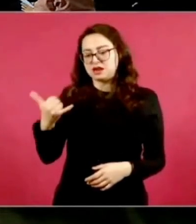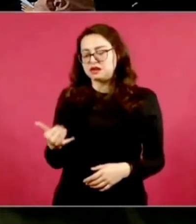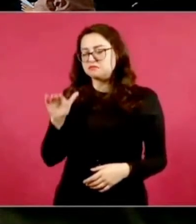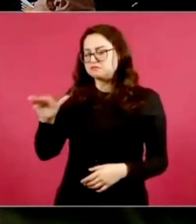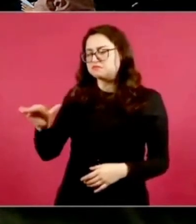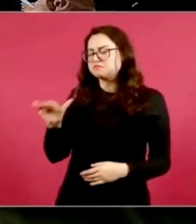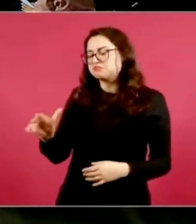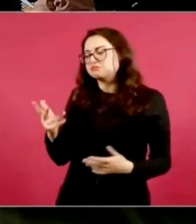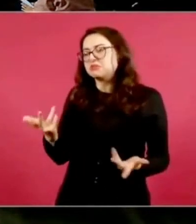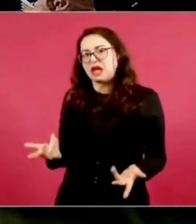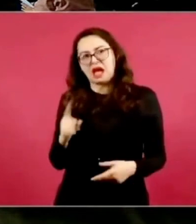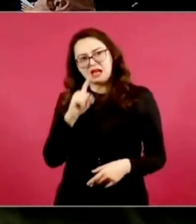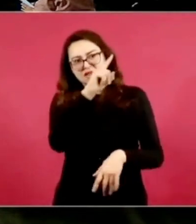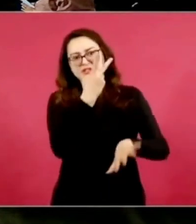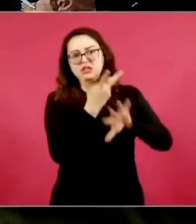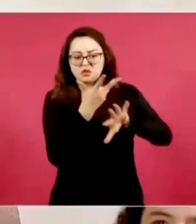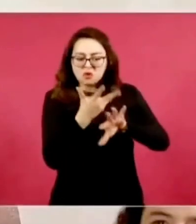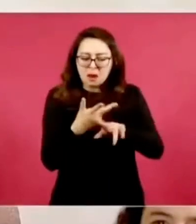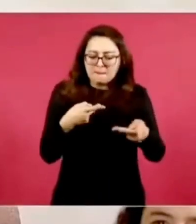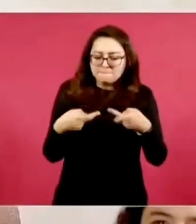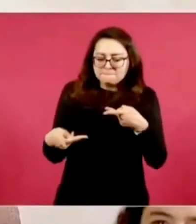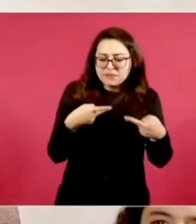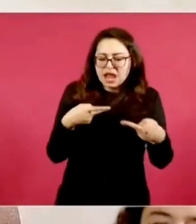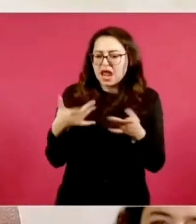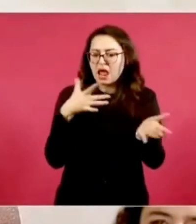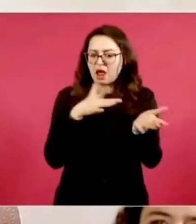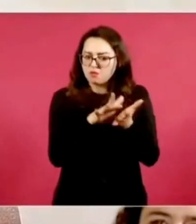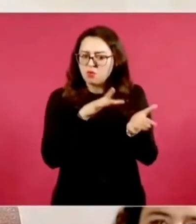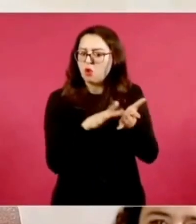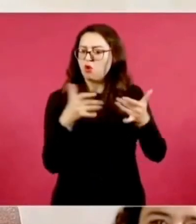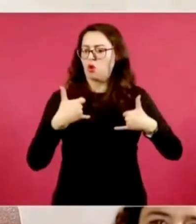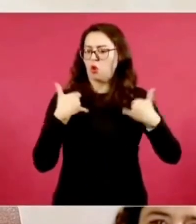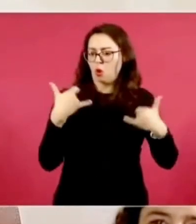algo que tenga que ver con becas?